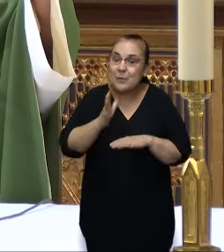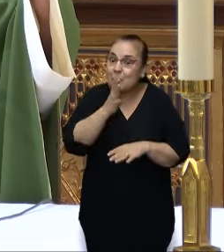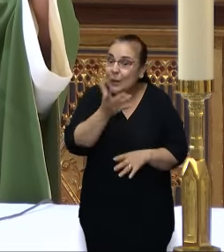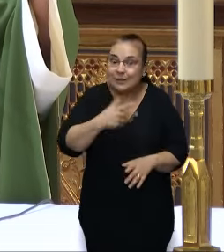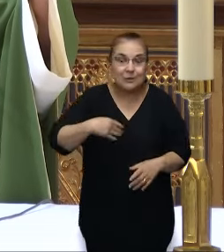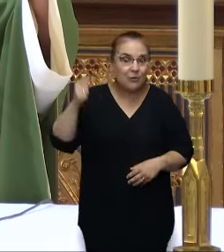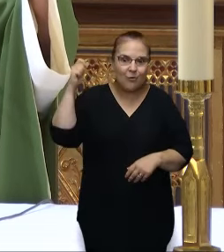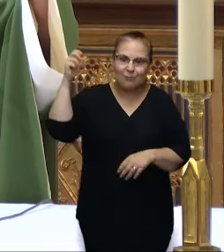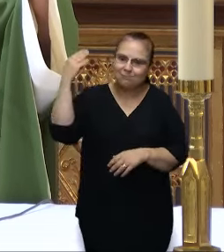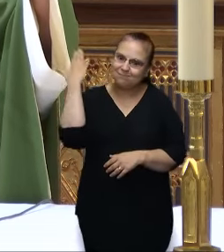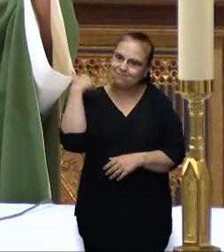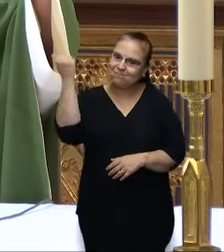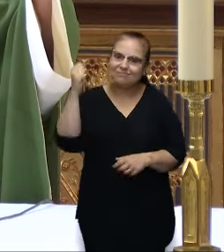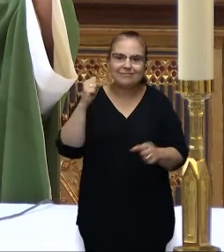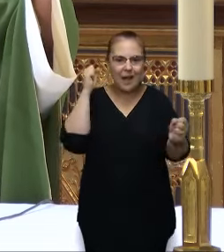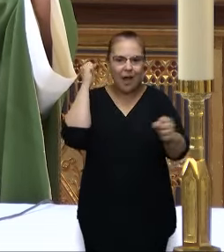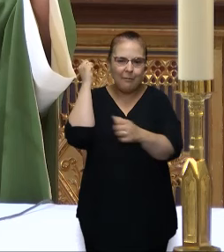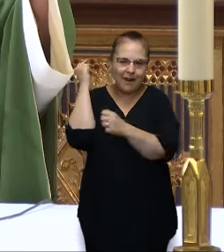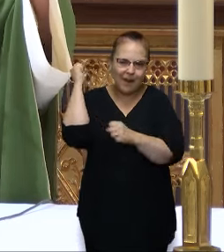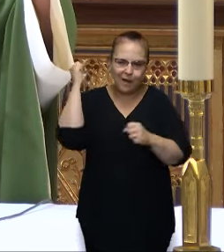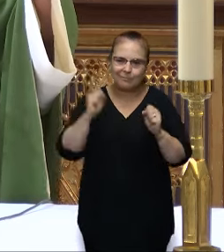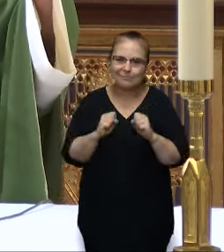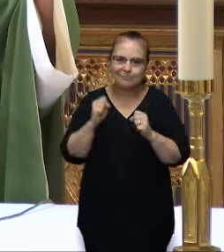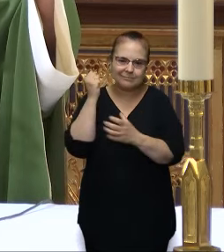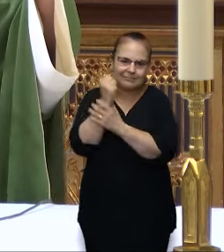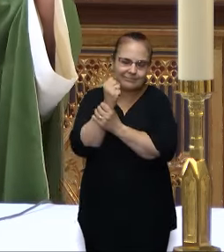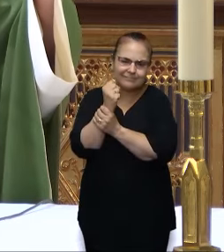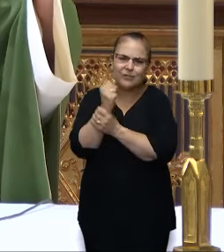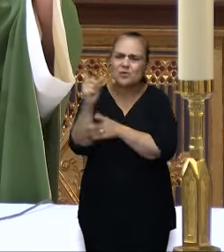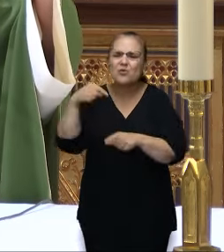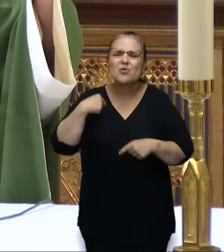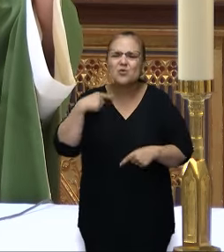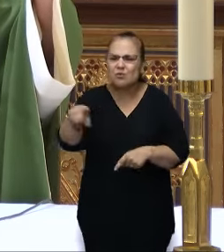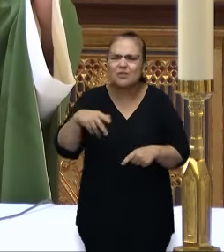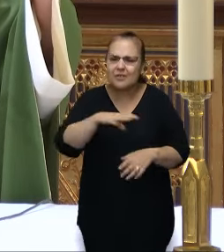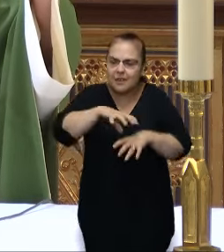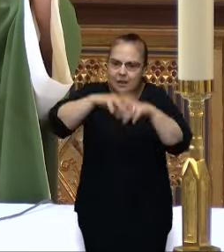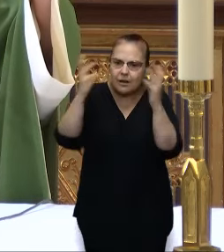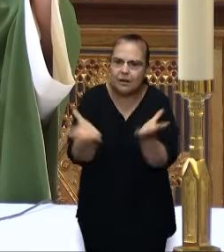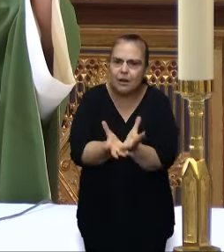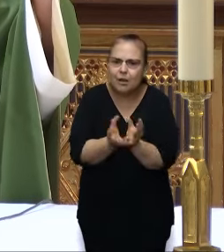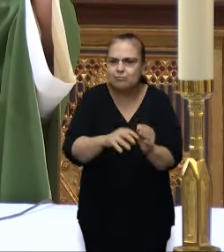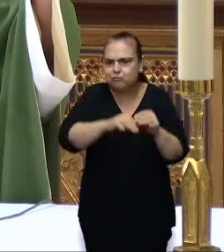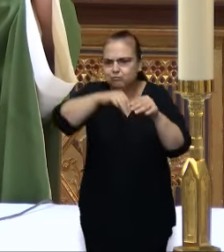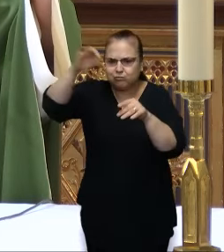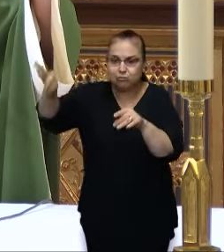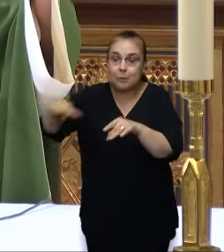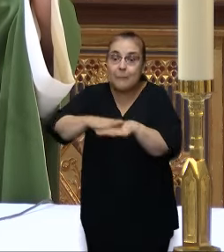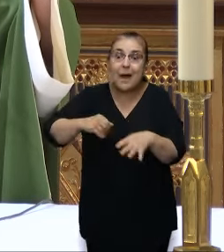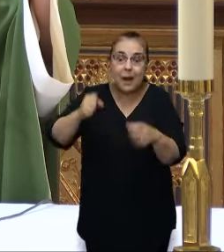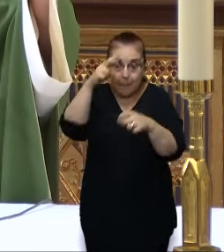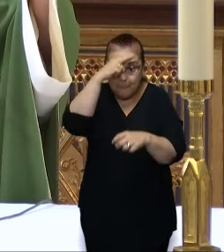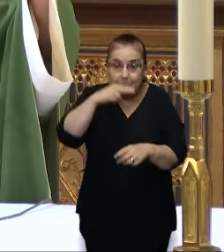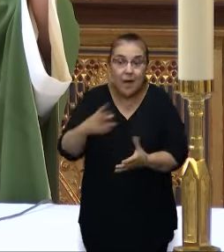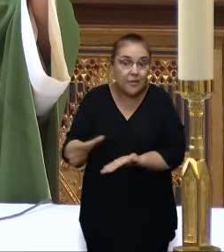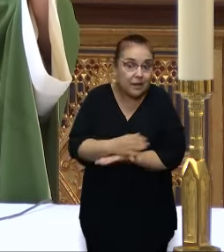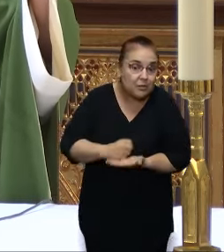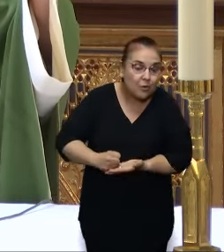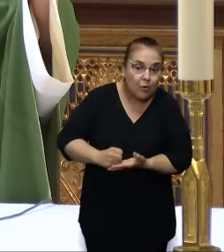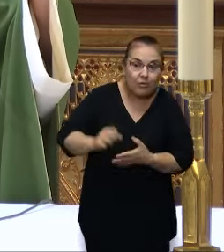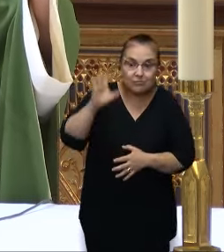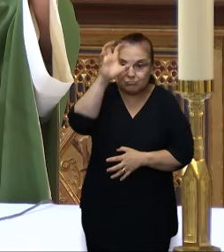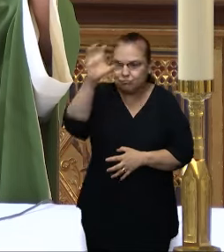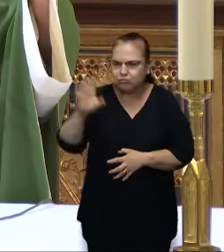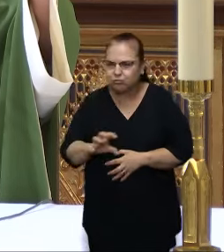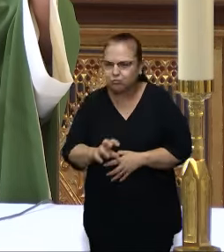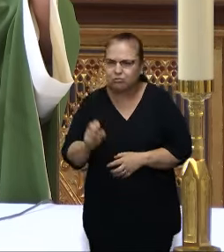Abraham y le mandaste salir de su tierra para constituirlo padre de todas las naciones tú susit a Moisés